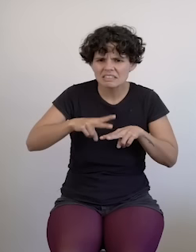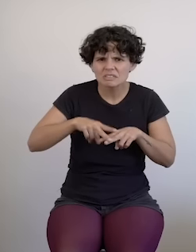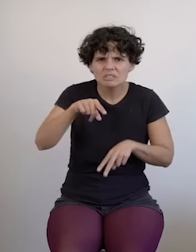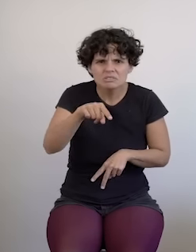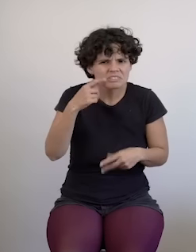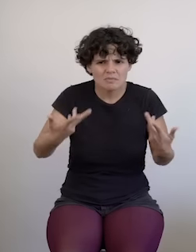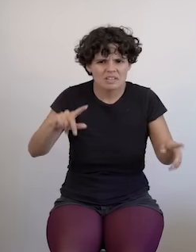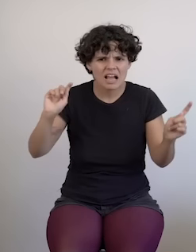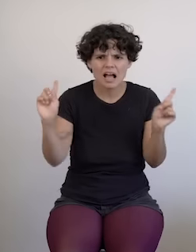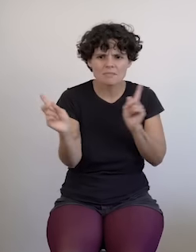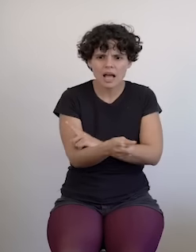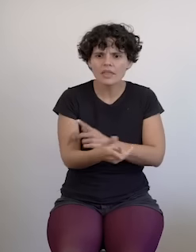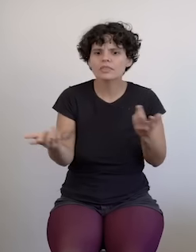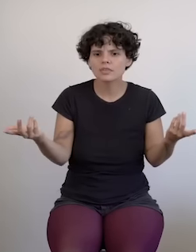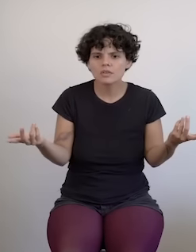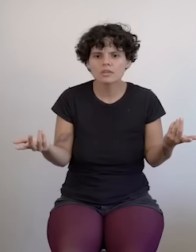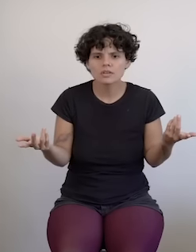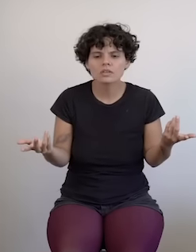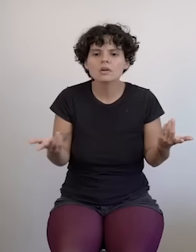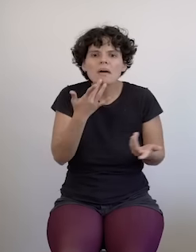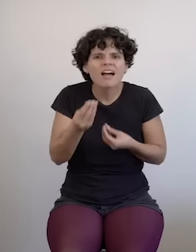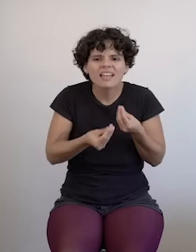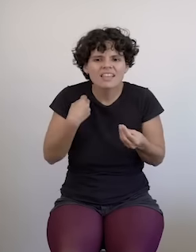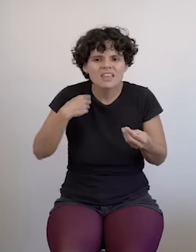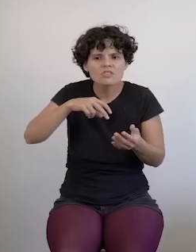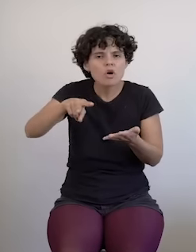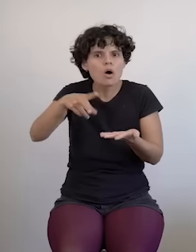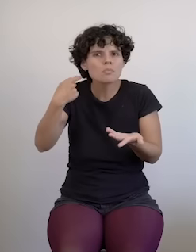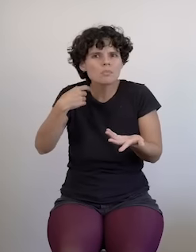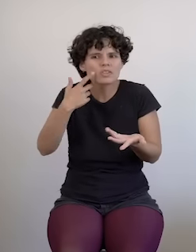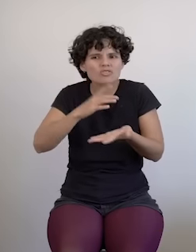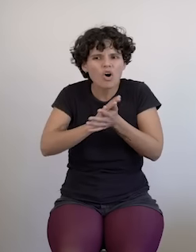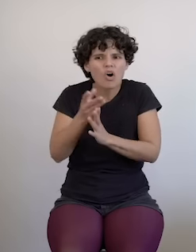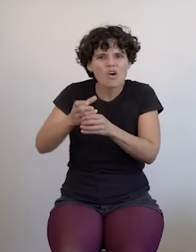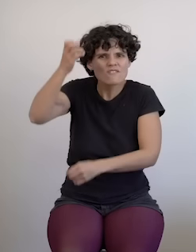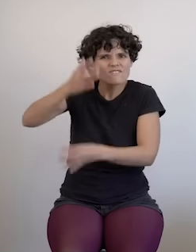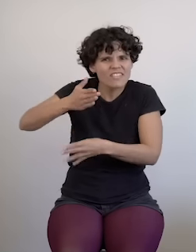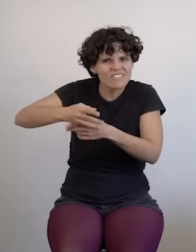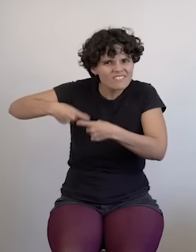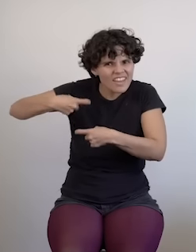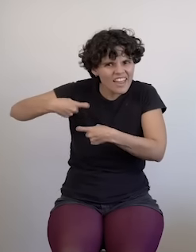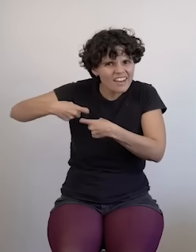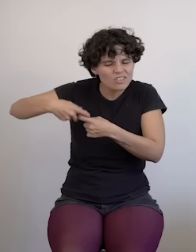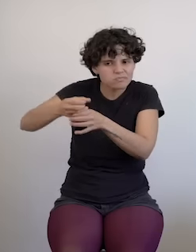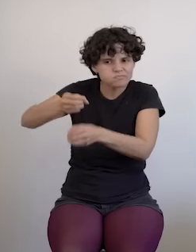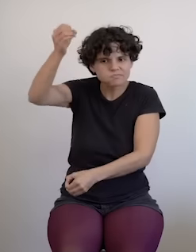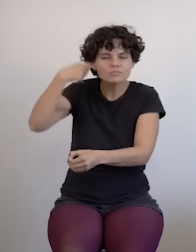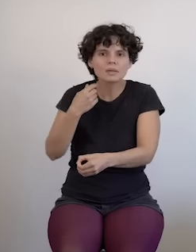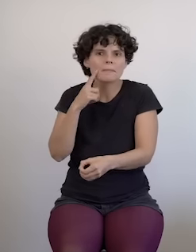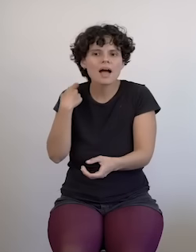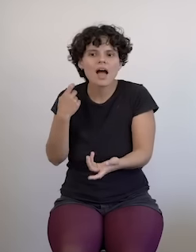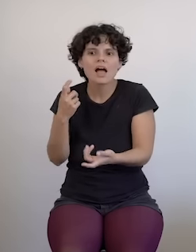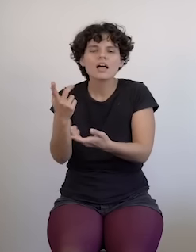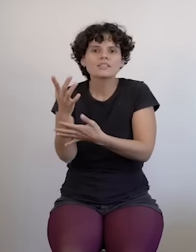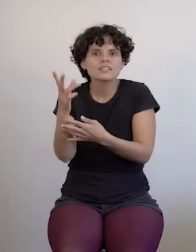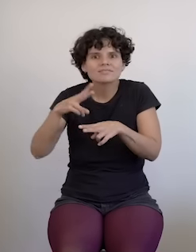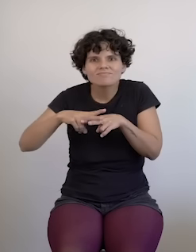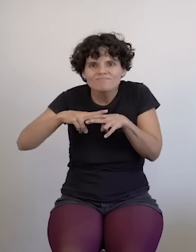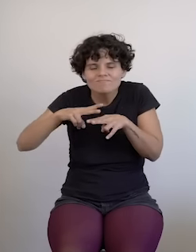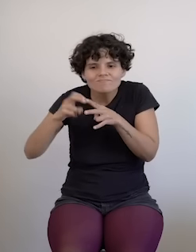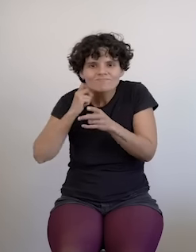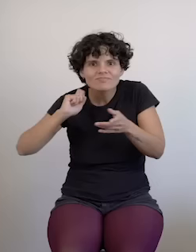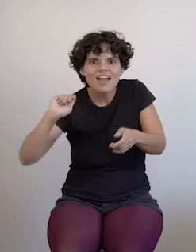qué esto ocurre raspar la guay? No entendía que la guay era así, po. Y claro, era para hacerse punta, para defenderse, po, hermano. Niños así sin sueño, niños